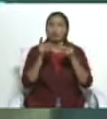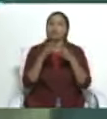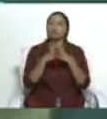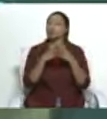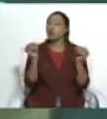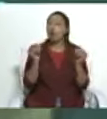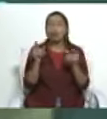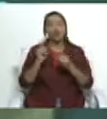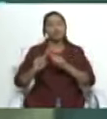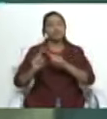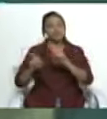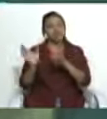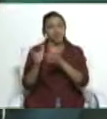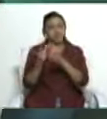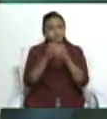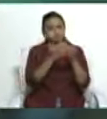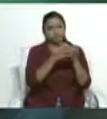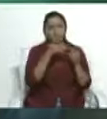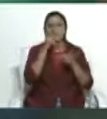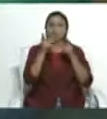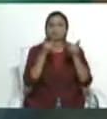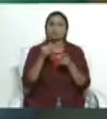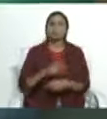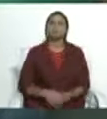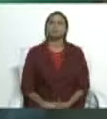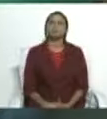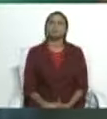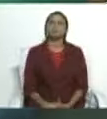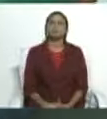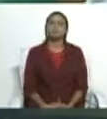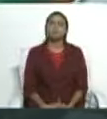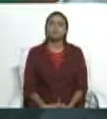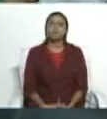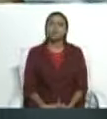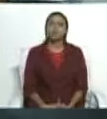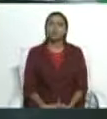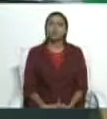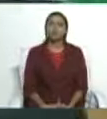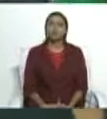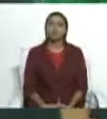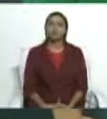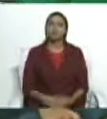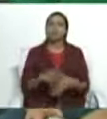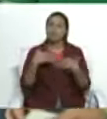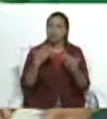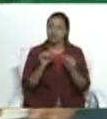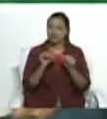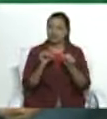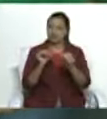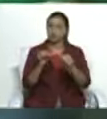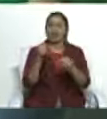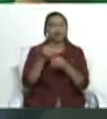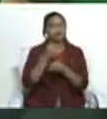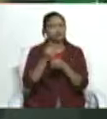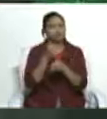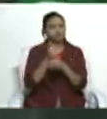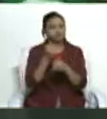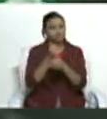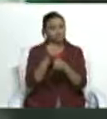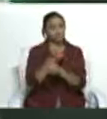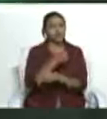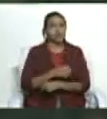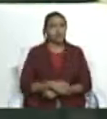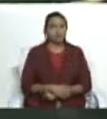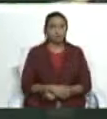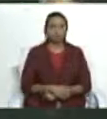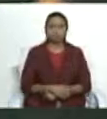distintas organizaciones que aún siguen trabajando para lograr realmente una representación plural y